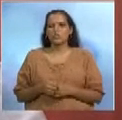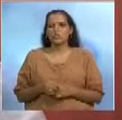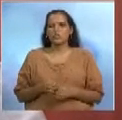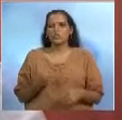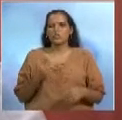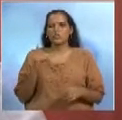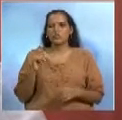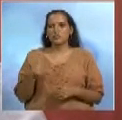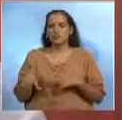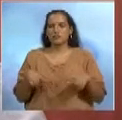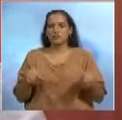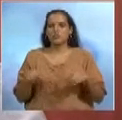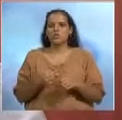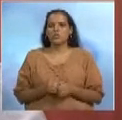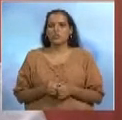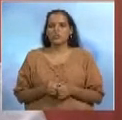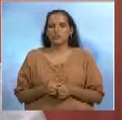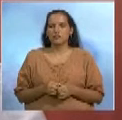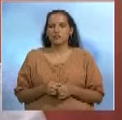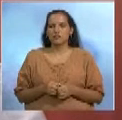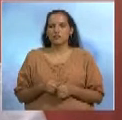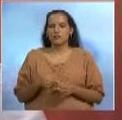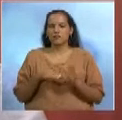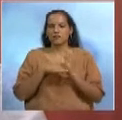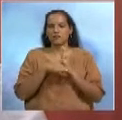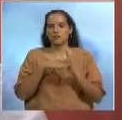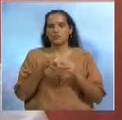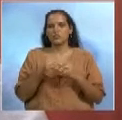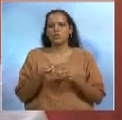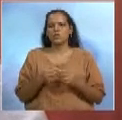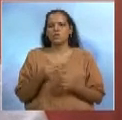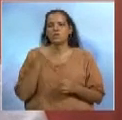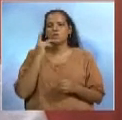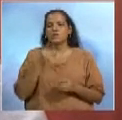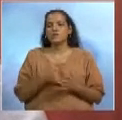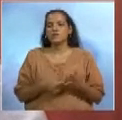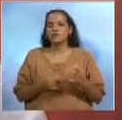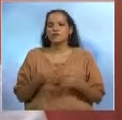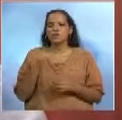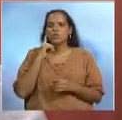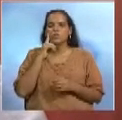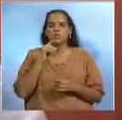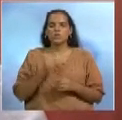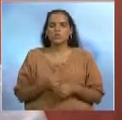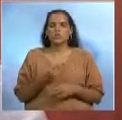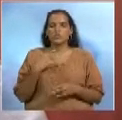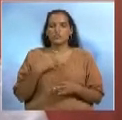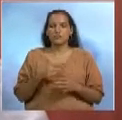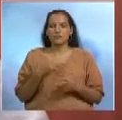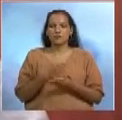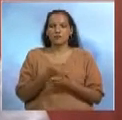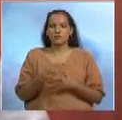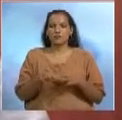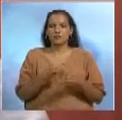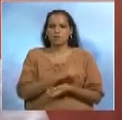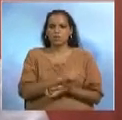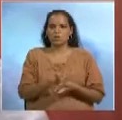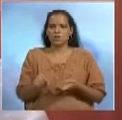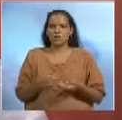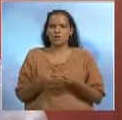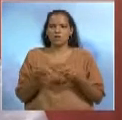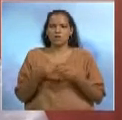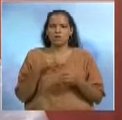cooperativa del lugar, la cooperativa afroecuatoriana, así se llama, que consiste en la legalización de los predios. Por los valores